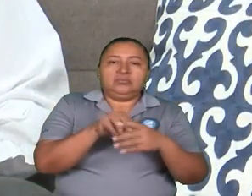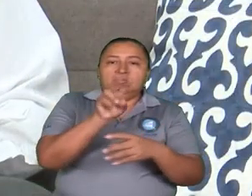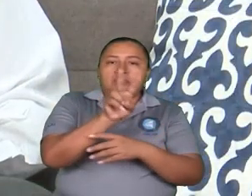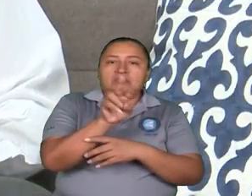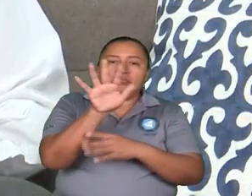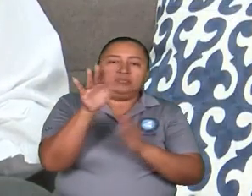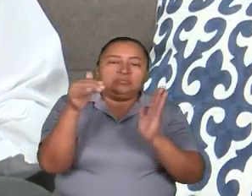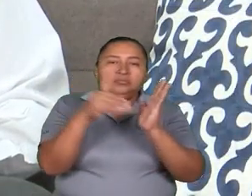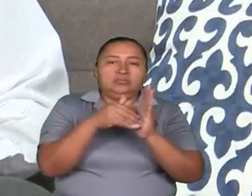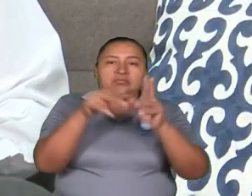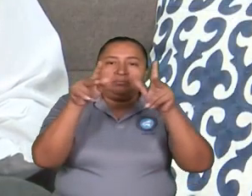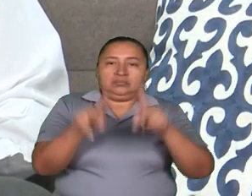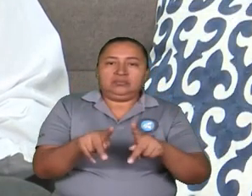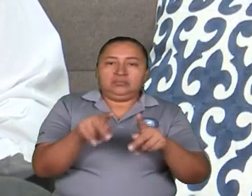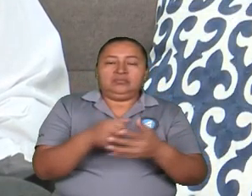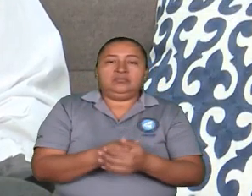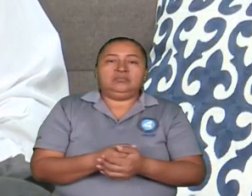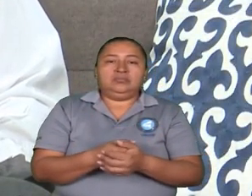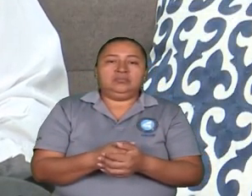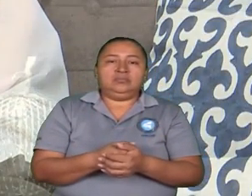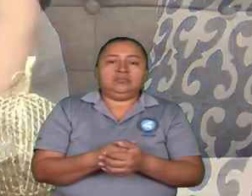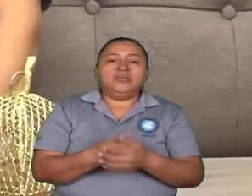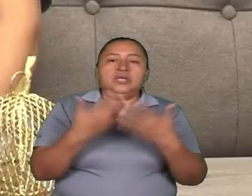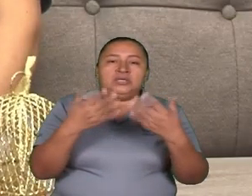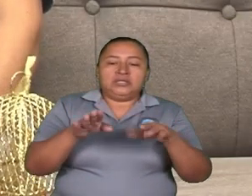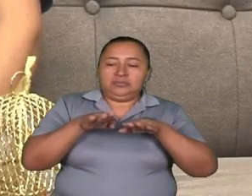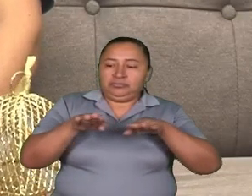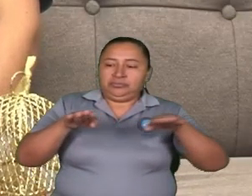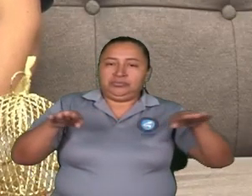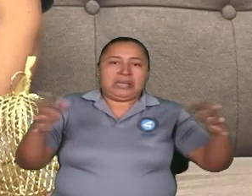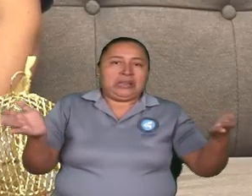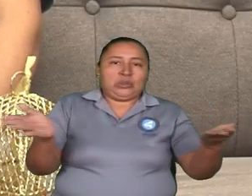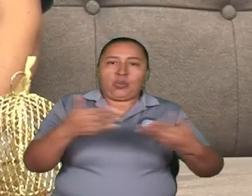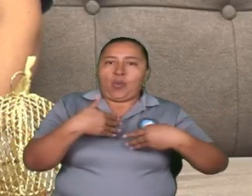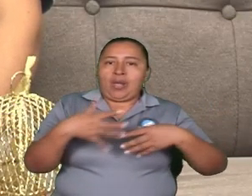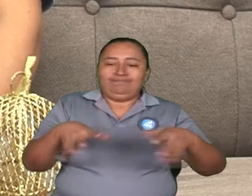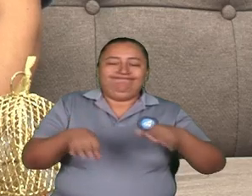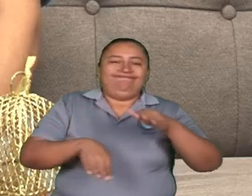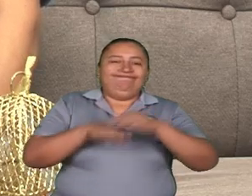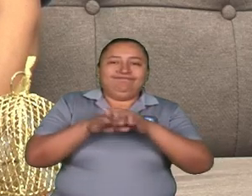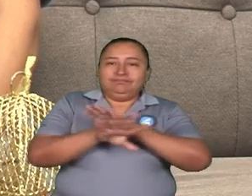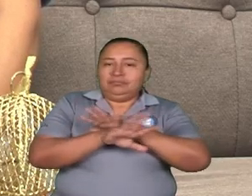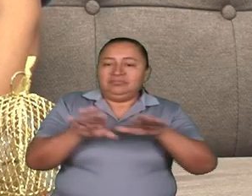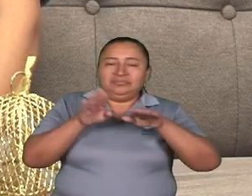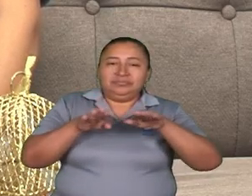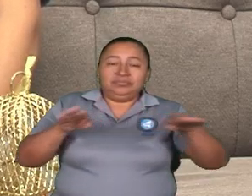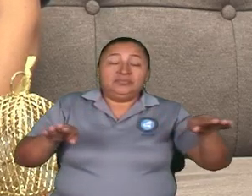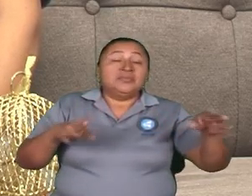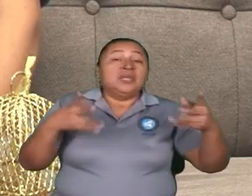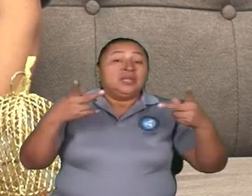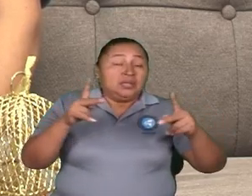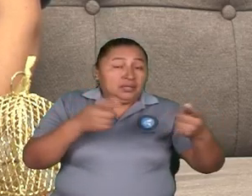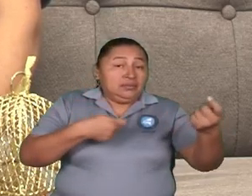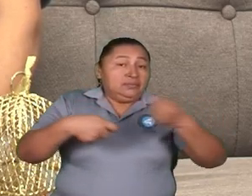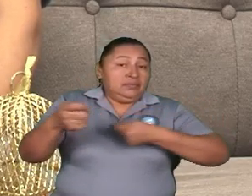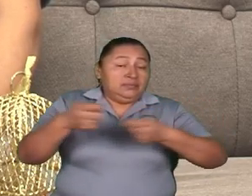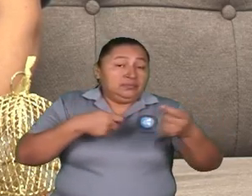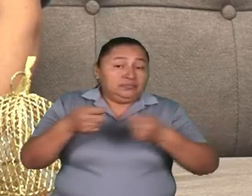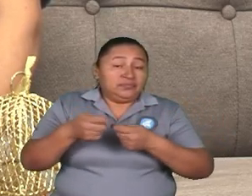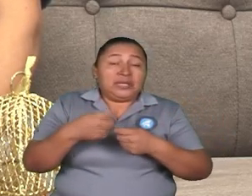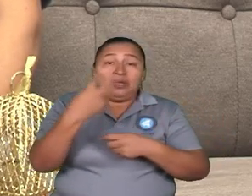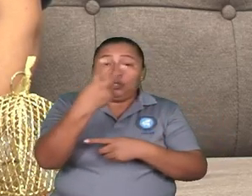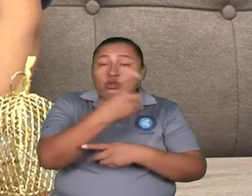nicaragüense. Le cantamos a nuestra Inmaculada Concepción, que recordemos que el día 8 de diciembre